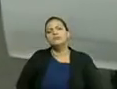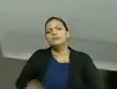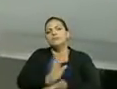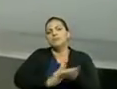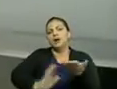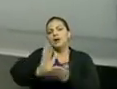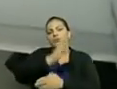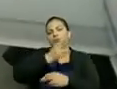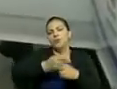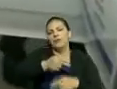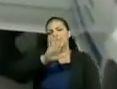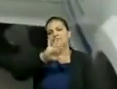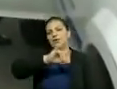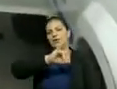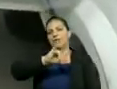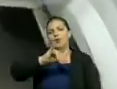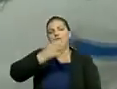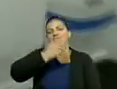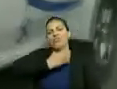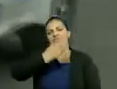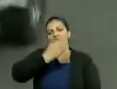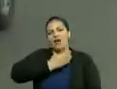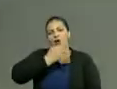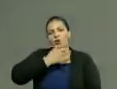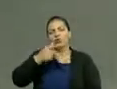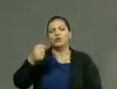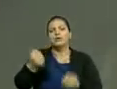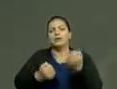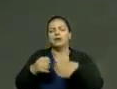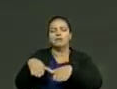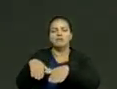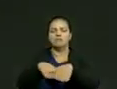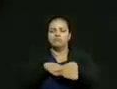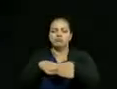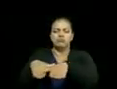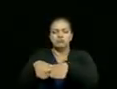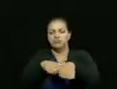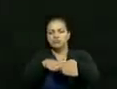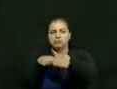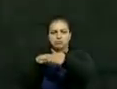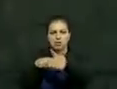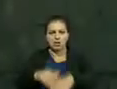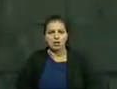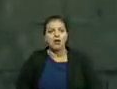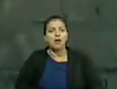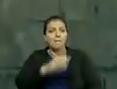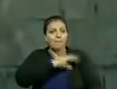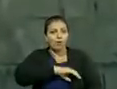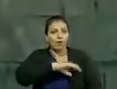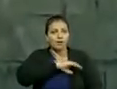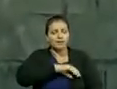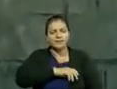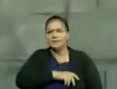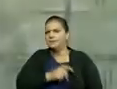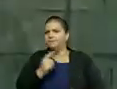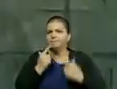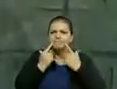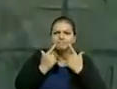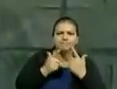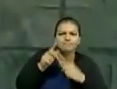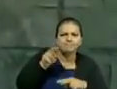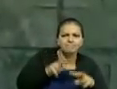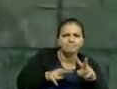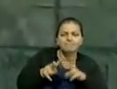en una esquina un arma de fuego fue abandonada durante un intento de fuga de los implicados. Solo que encontraron un arma y guardaron. Sí, una